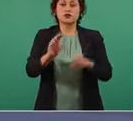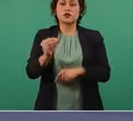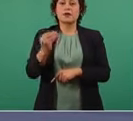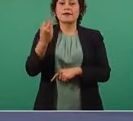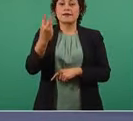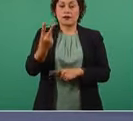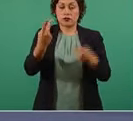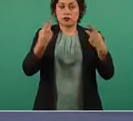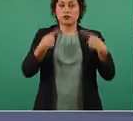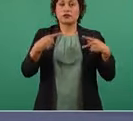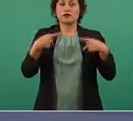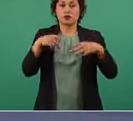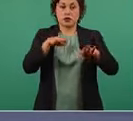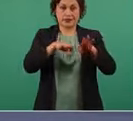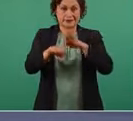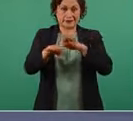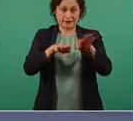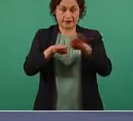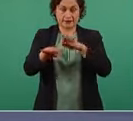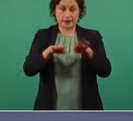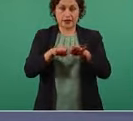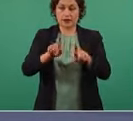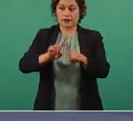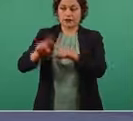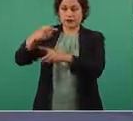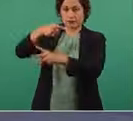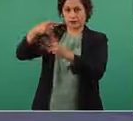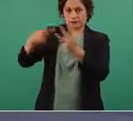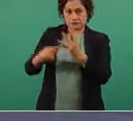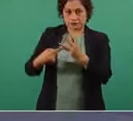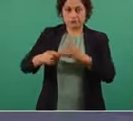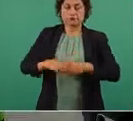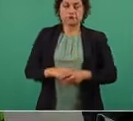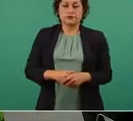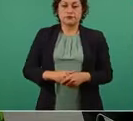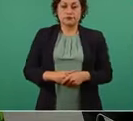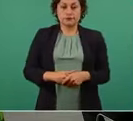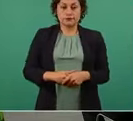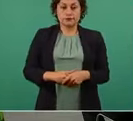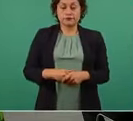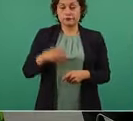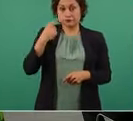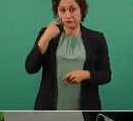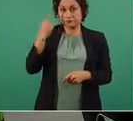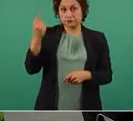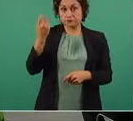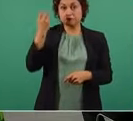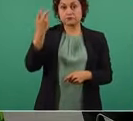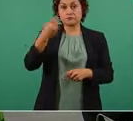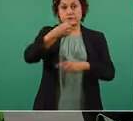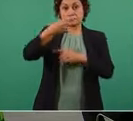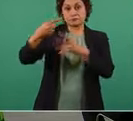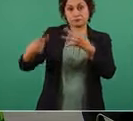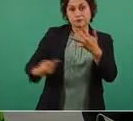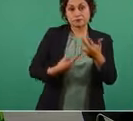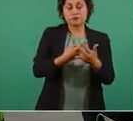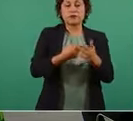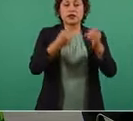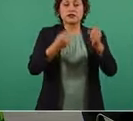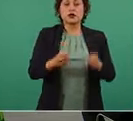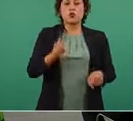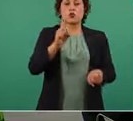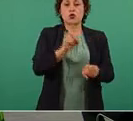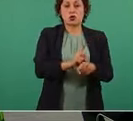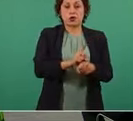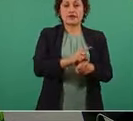48.792 hombres de las 3 fuerzas. Adelante, por favor. Aquí vamos a ver cada una de ellas: seguridad e instalaciones